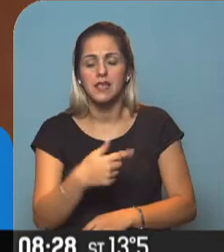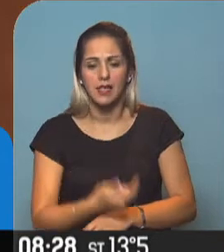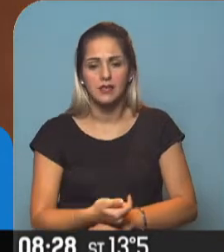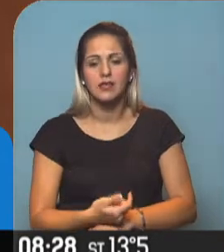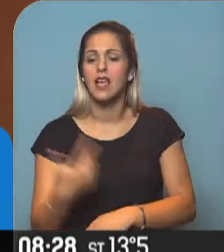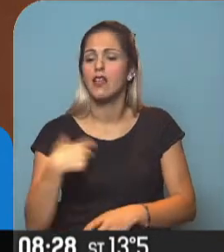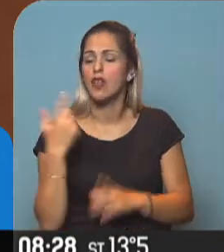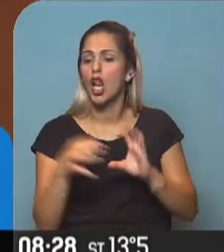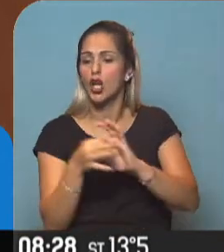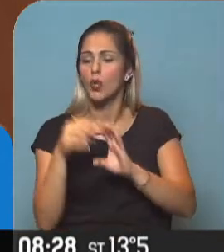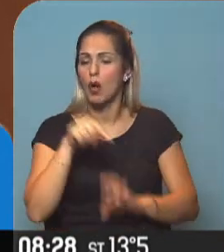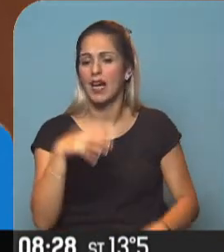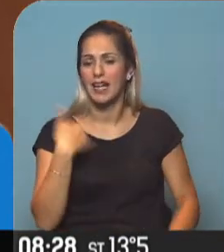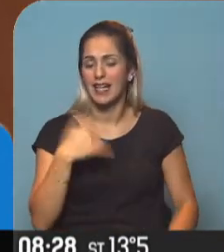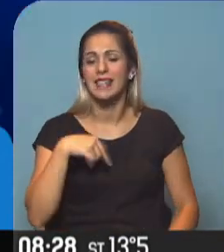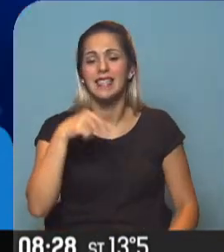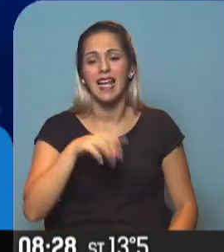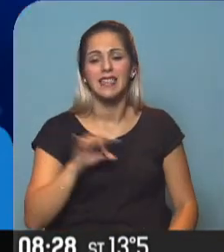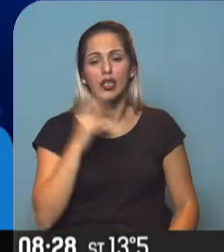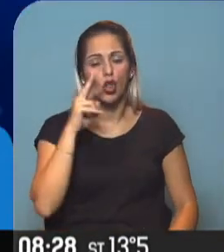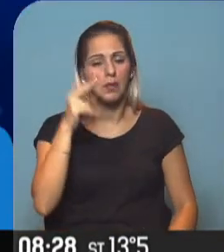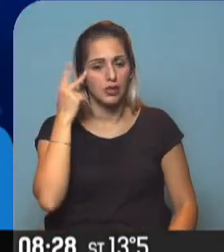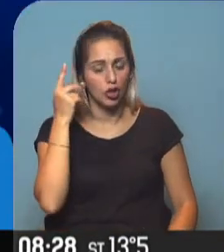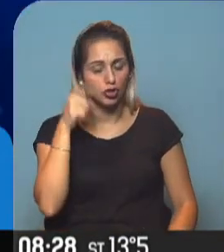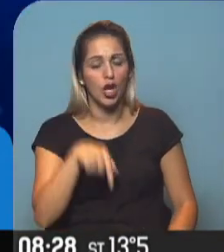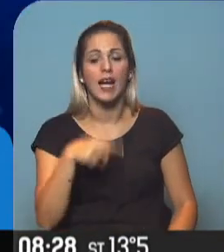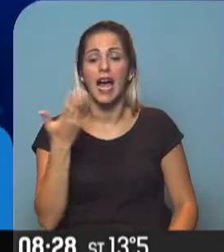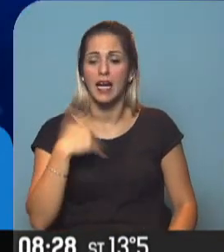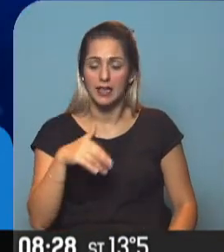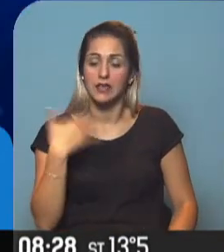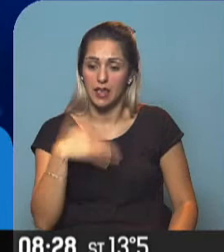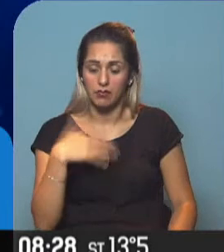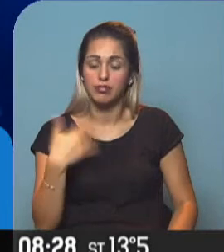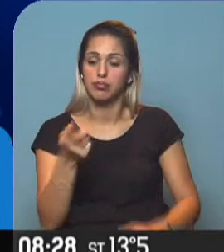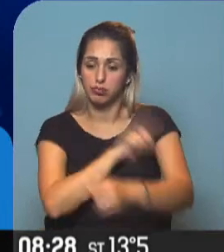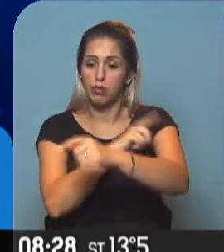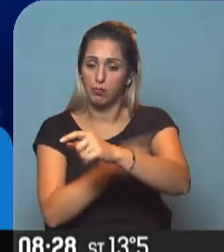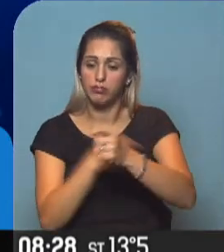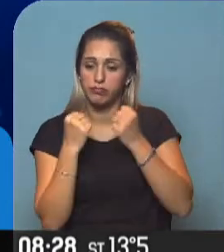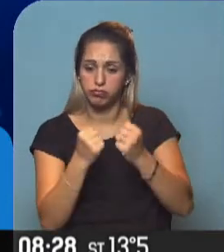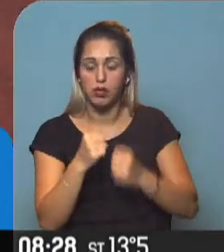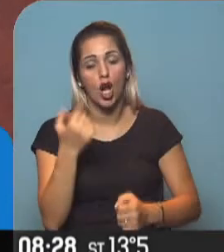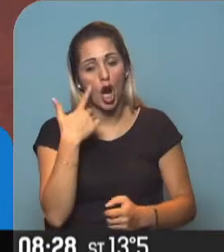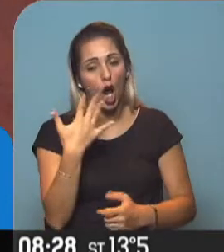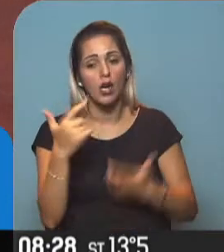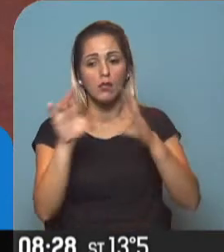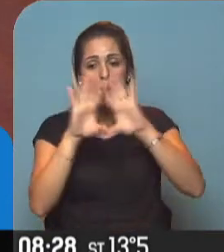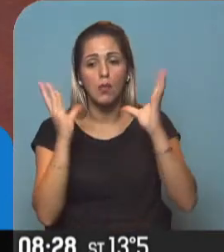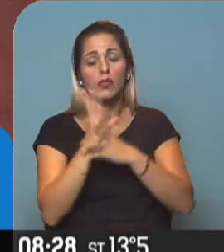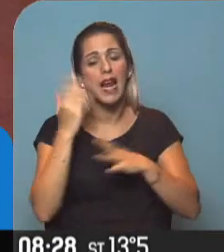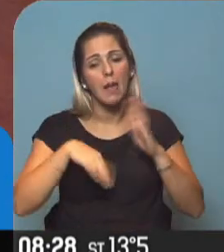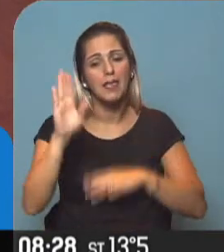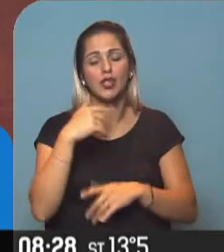sindicalismo argentino antes de 2018 argentinas de un sindicalismo fuerte muy reconocido internacionalmente la mayoría de los dirigentes